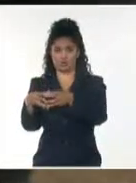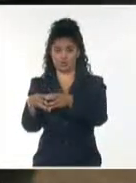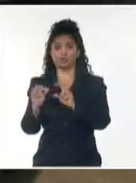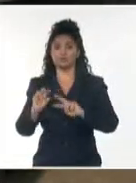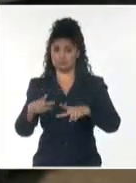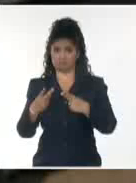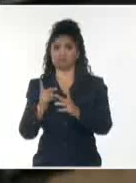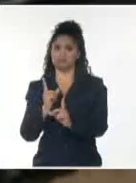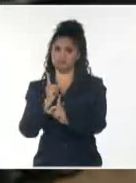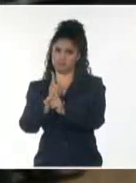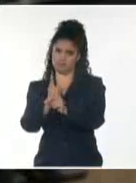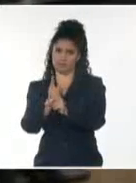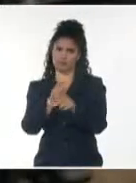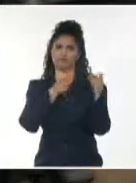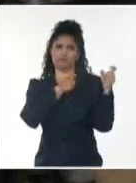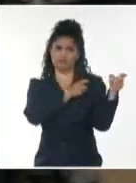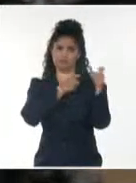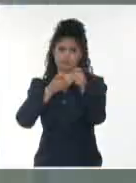el cese al fuego sigue vigente con ellos